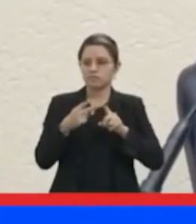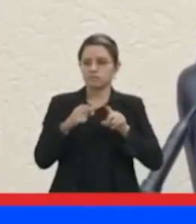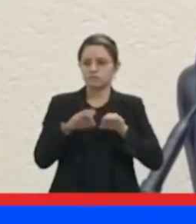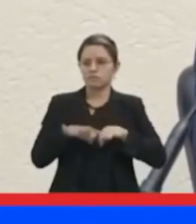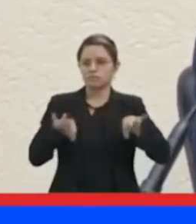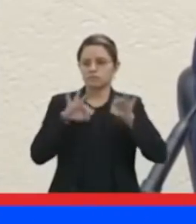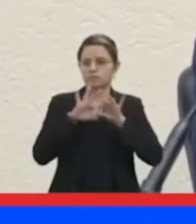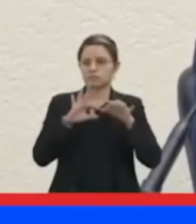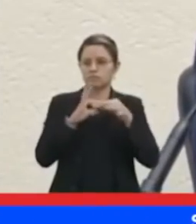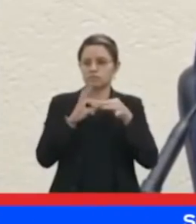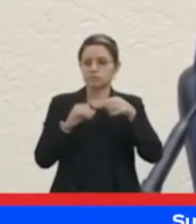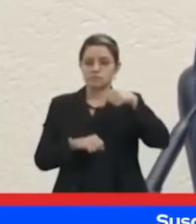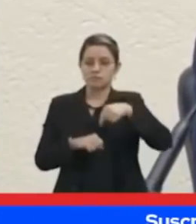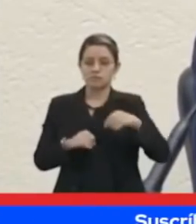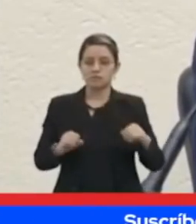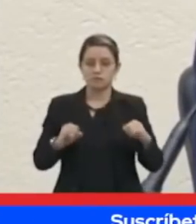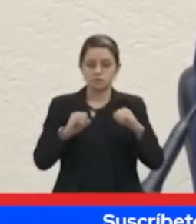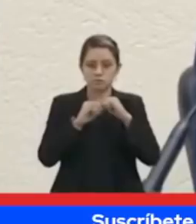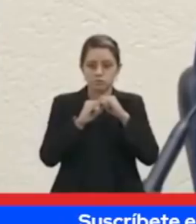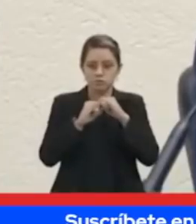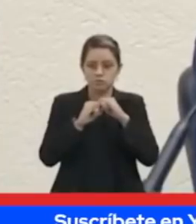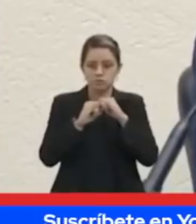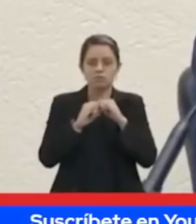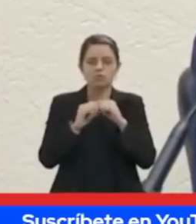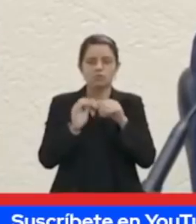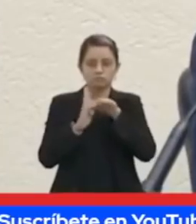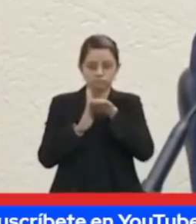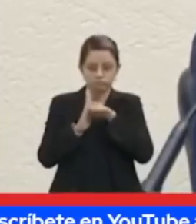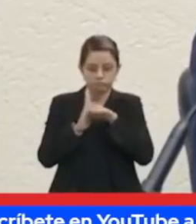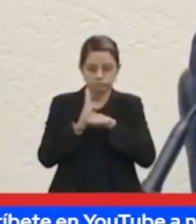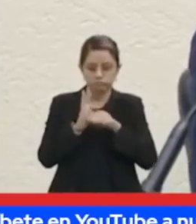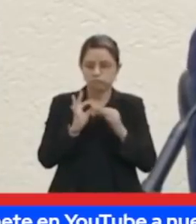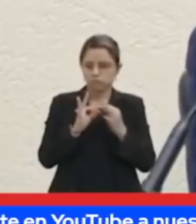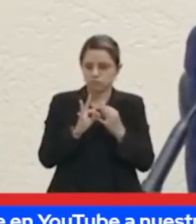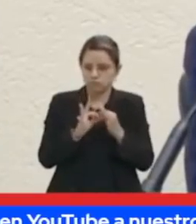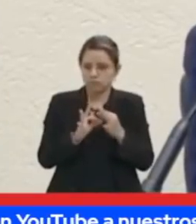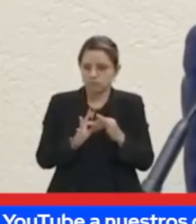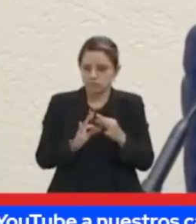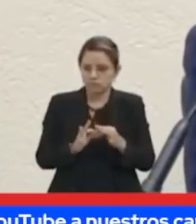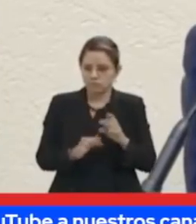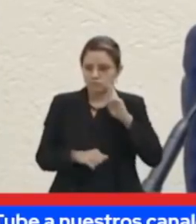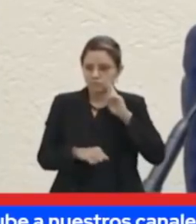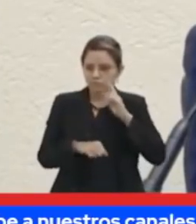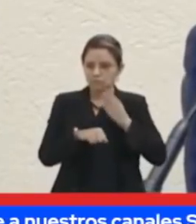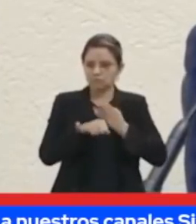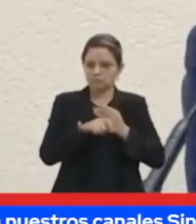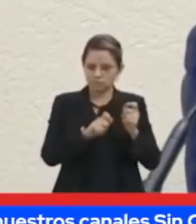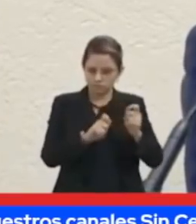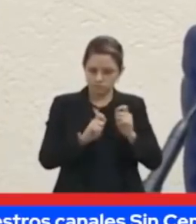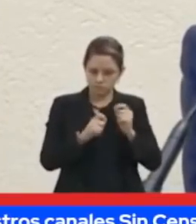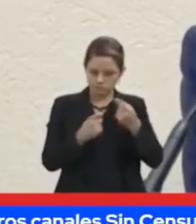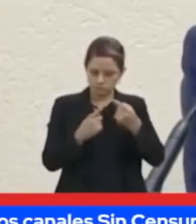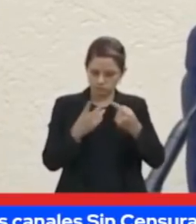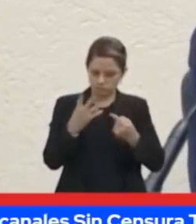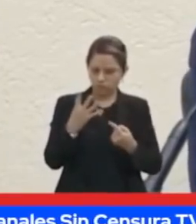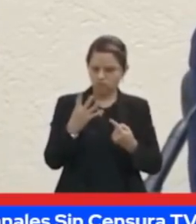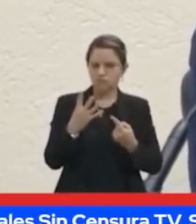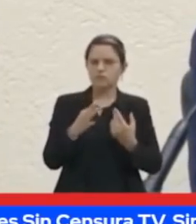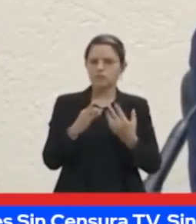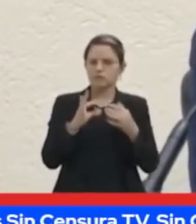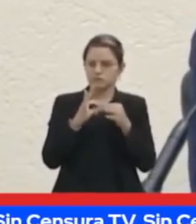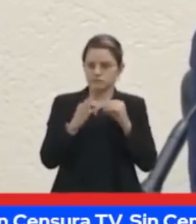lo que este instituto está cumpliendo con todo lo que está en su esfera de responsabilidades como da cuenta